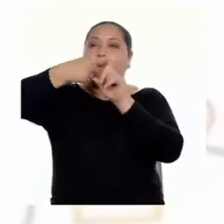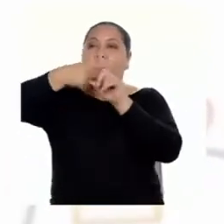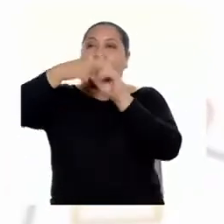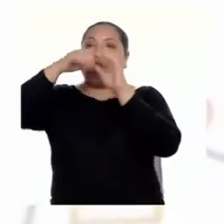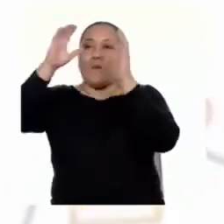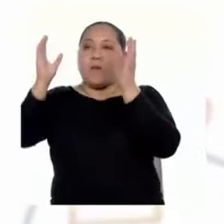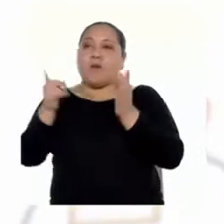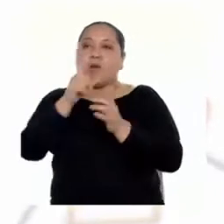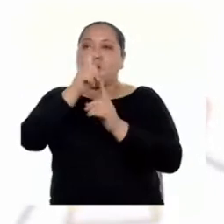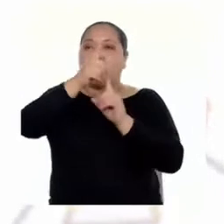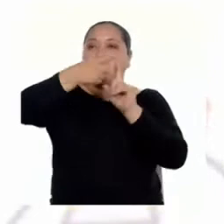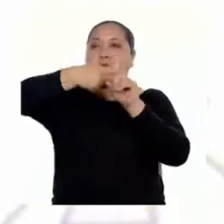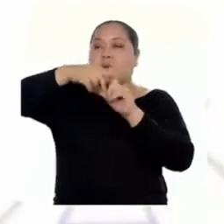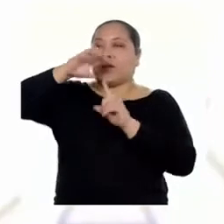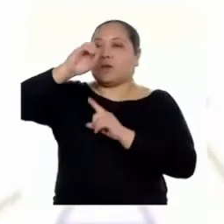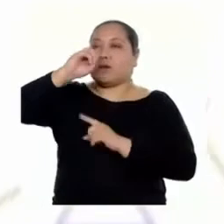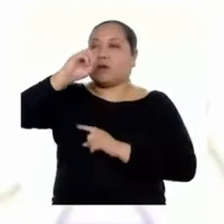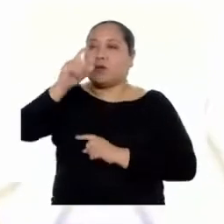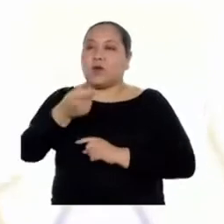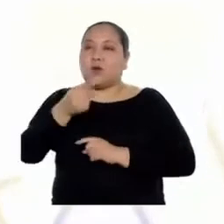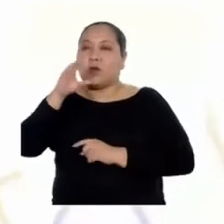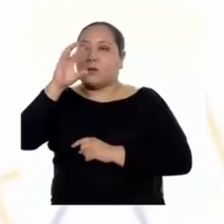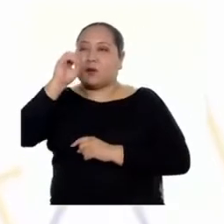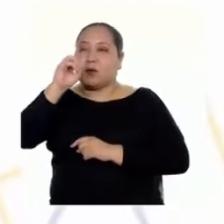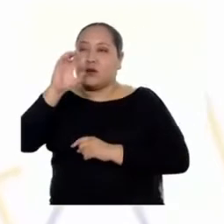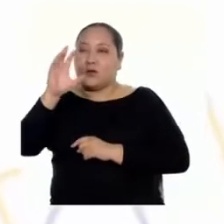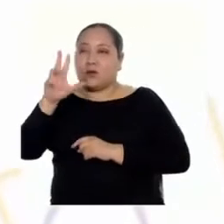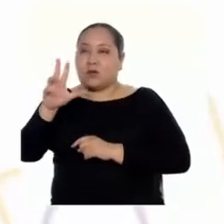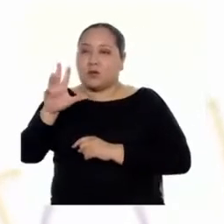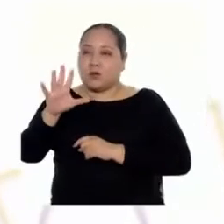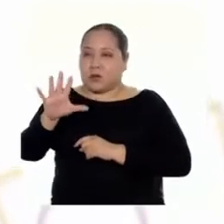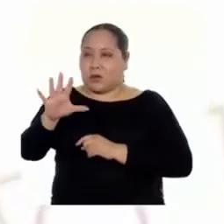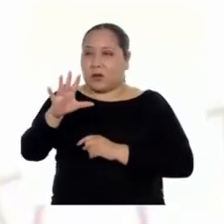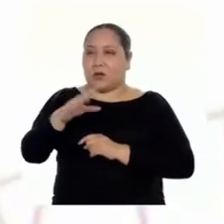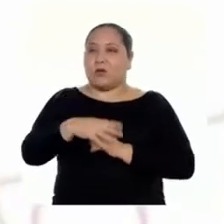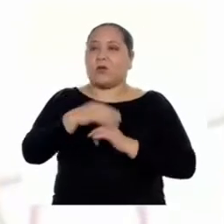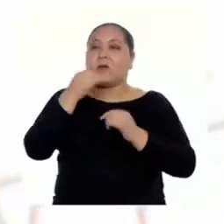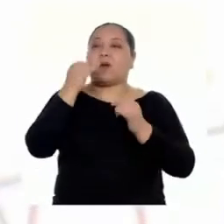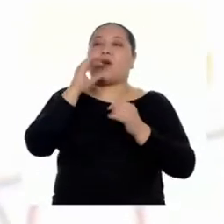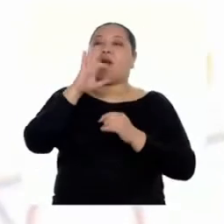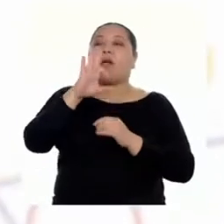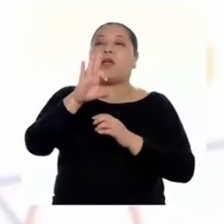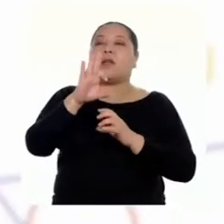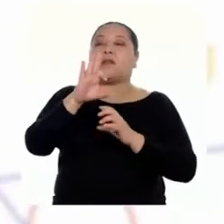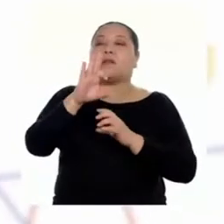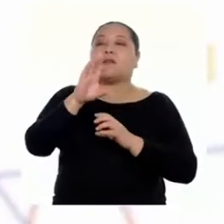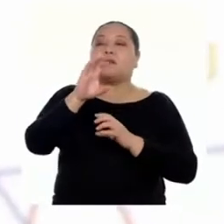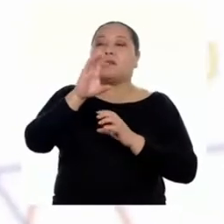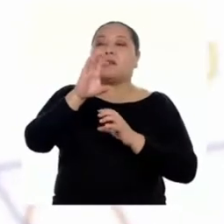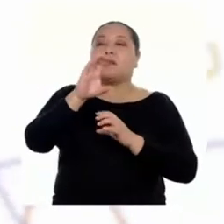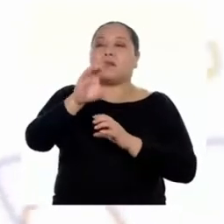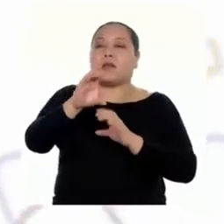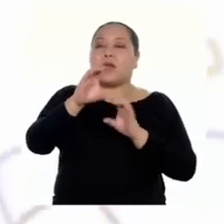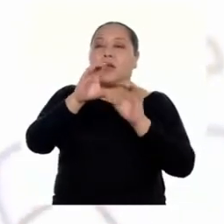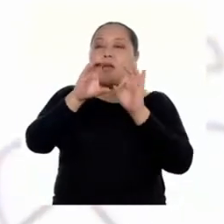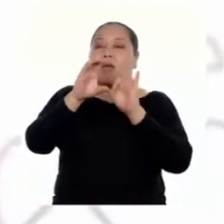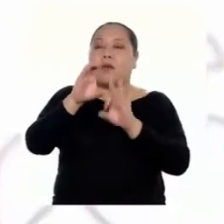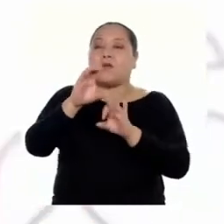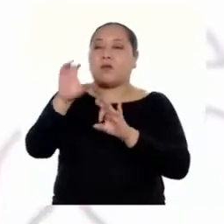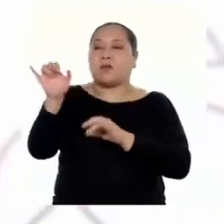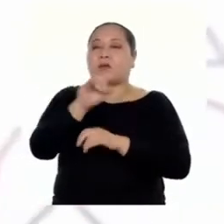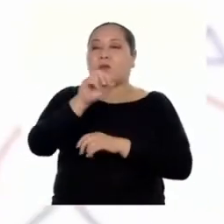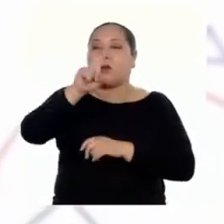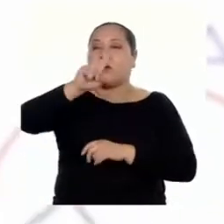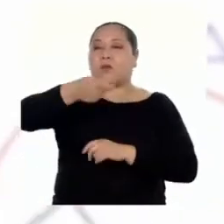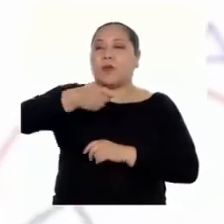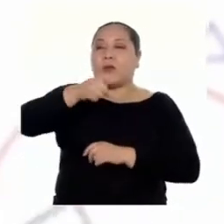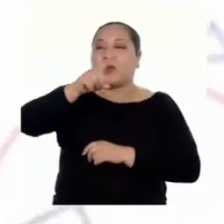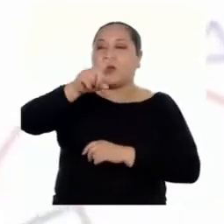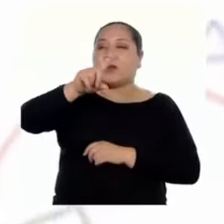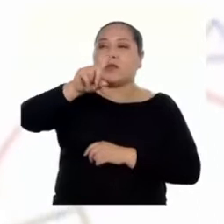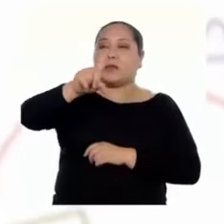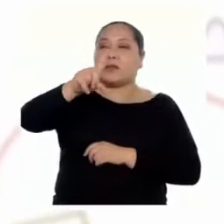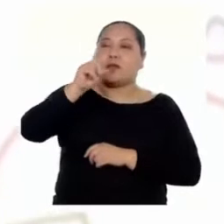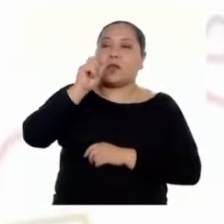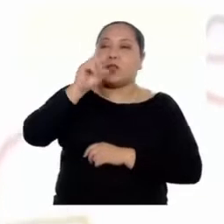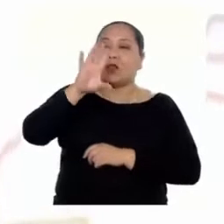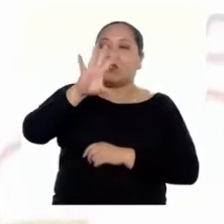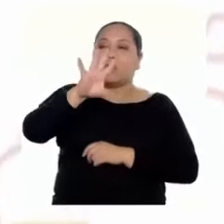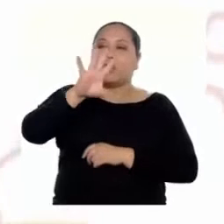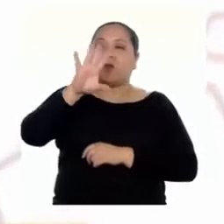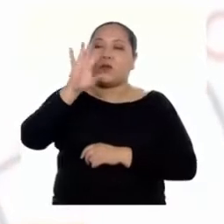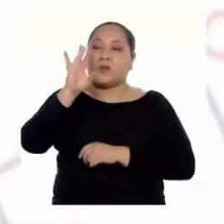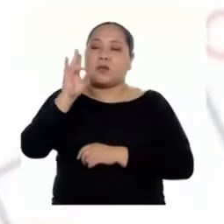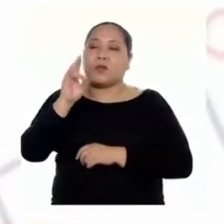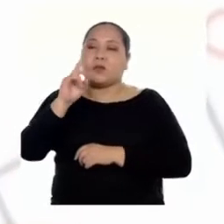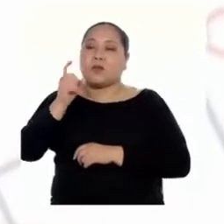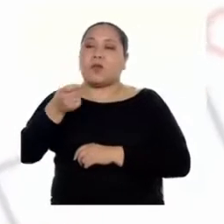1 más 0,05. Esto me dice que el capital final es igual a 1157 soles con